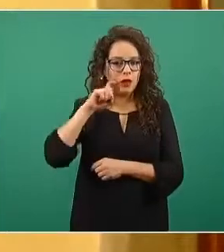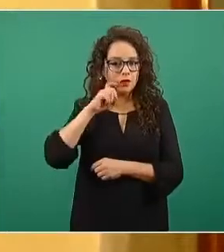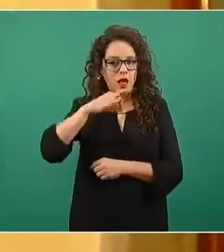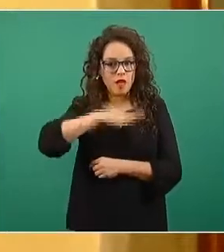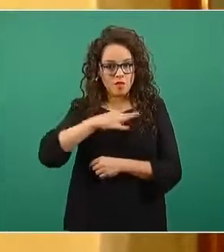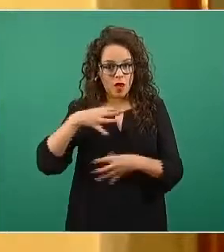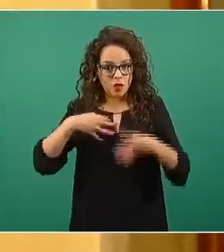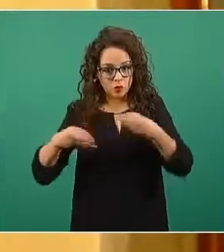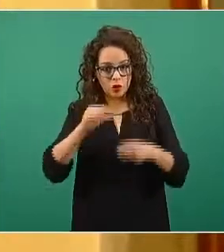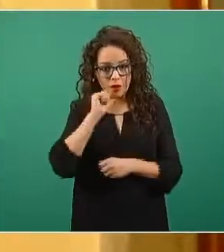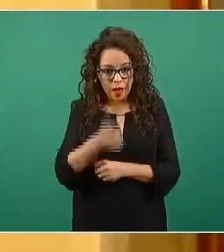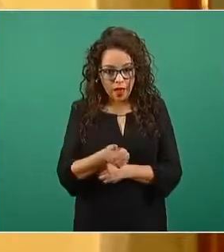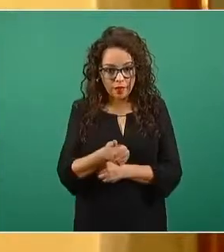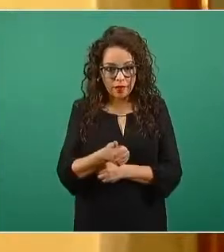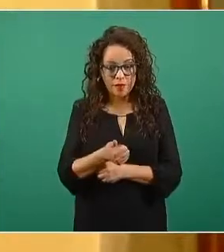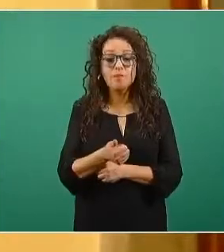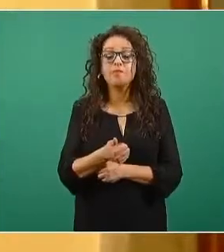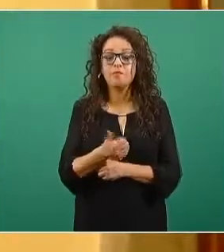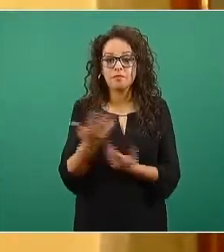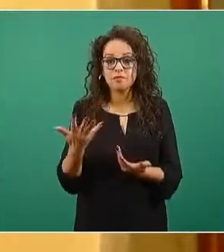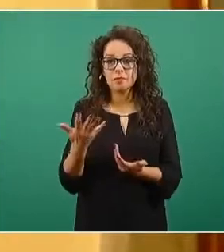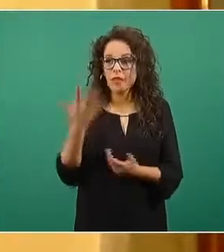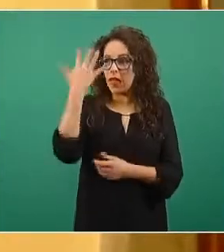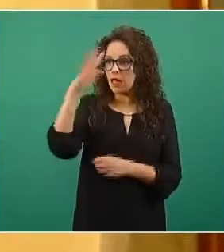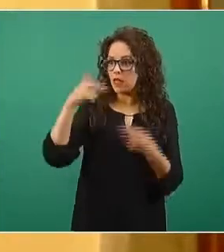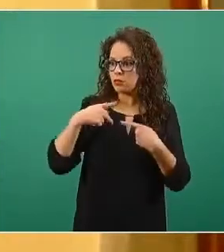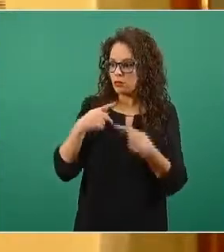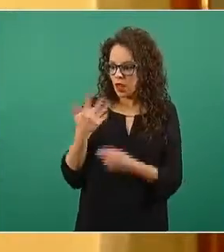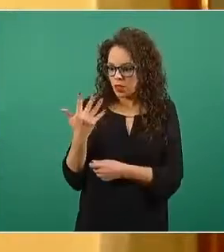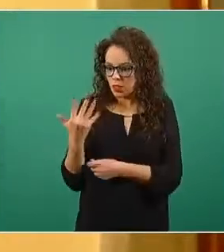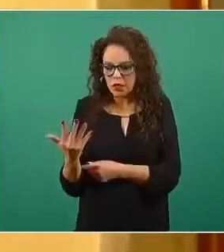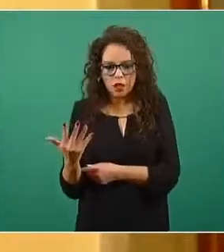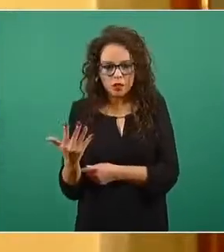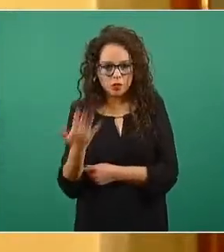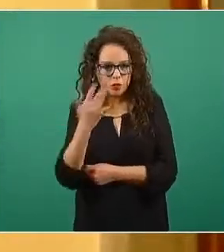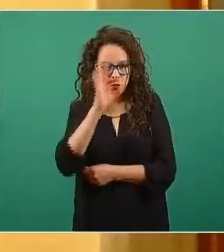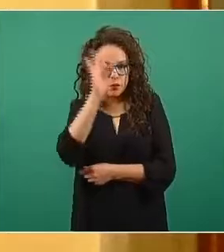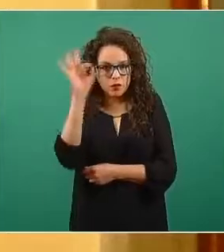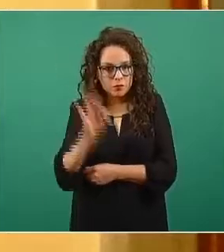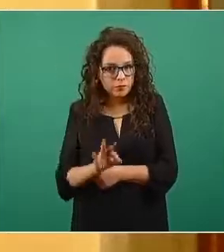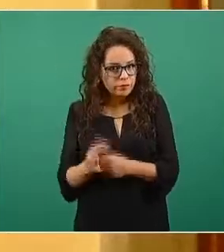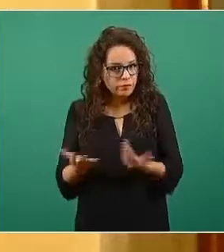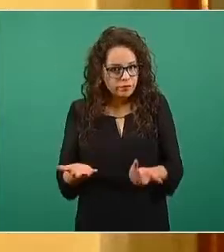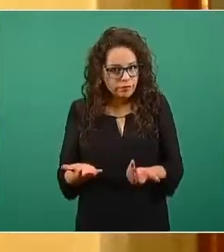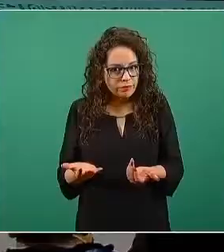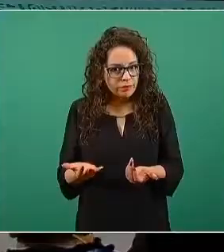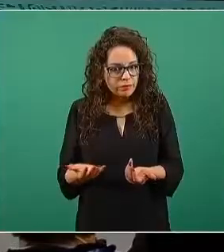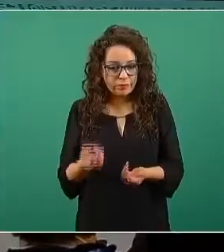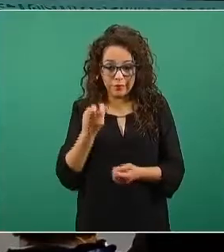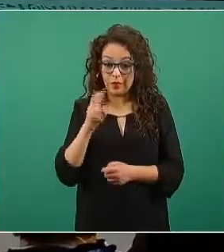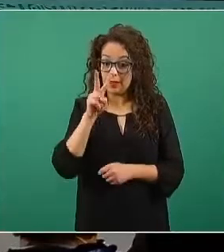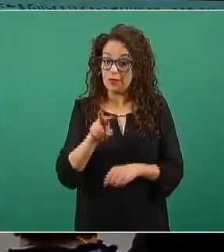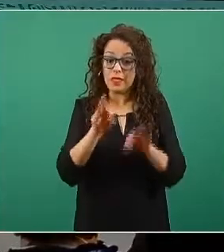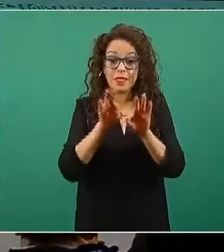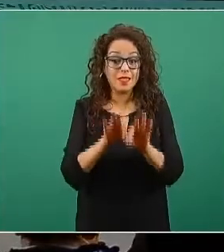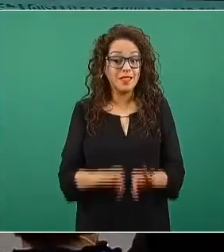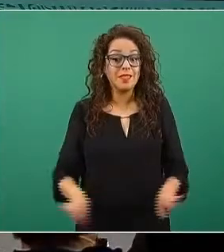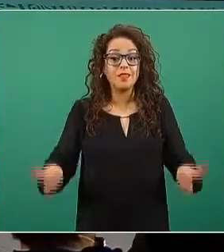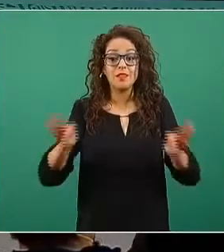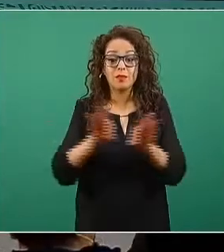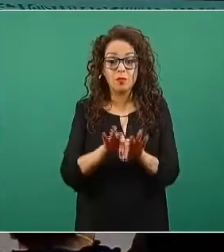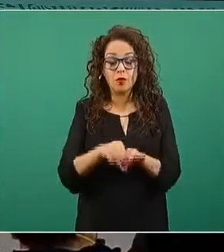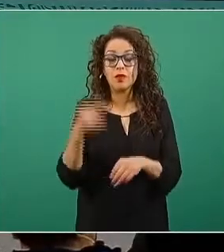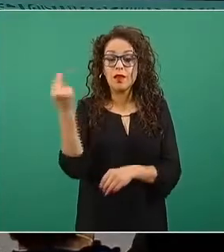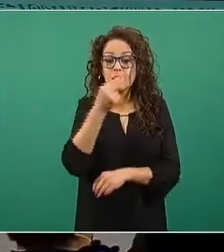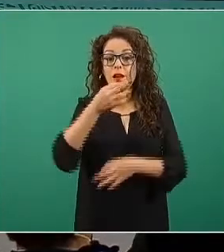un 50%, 5 de cada 10. Luego entonces tenemos una labor fundamental para transmitir